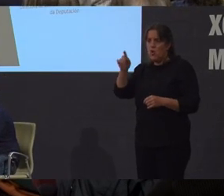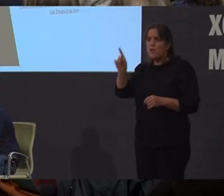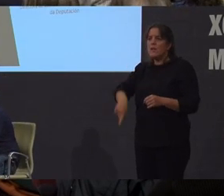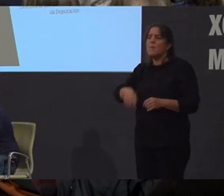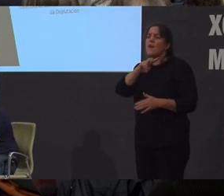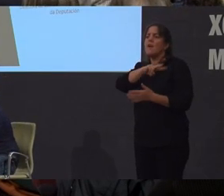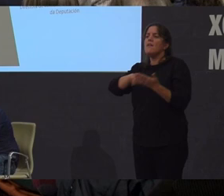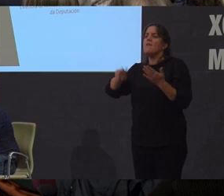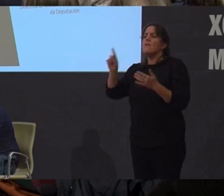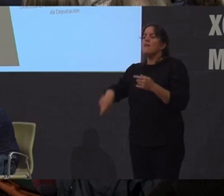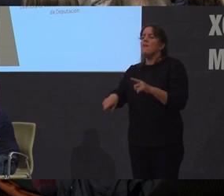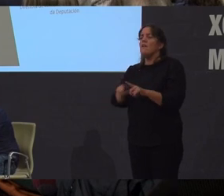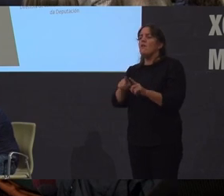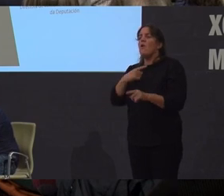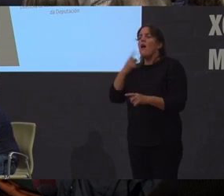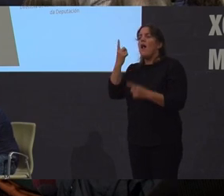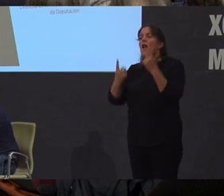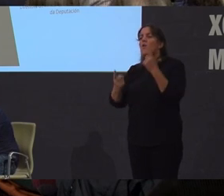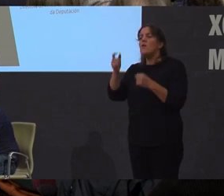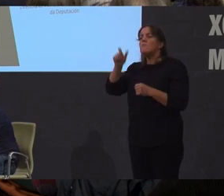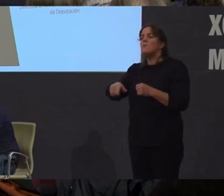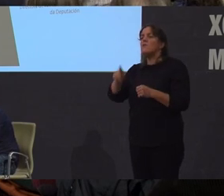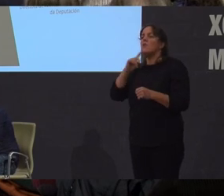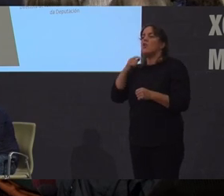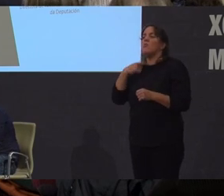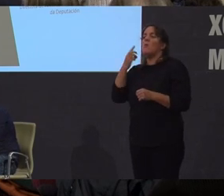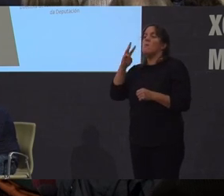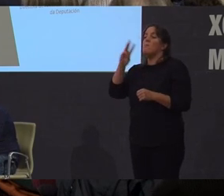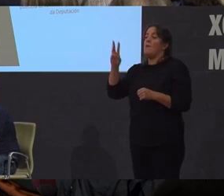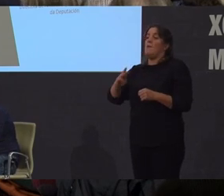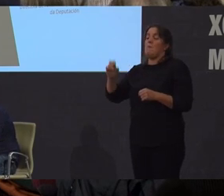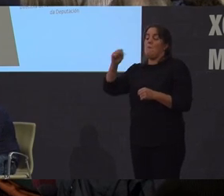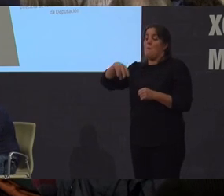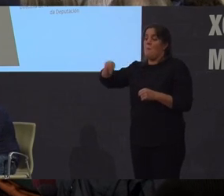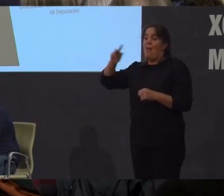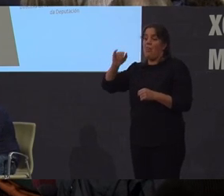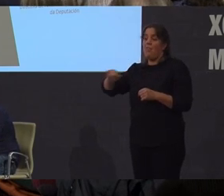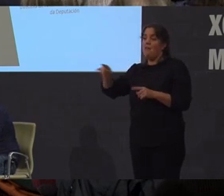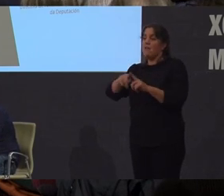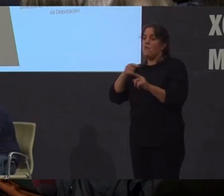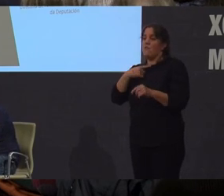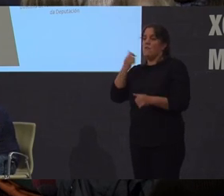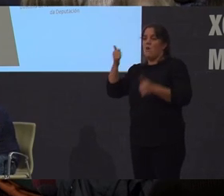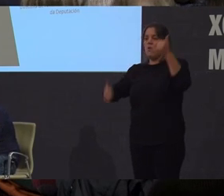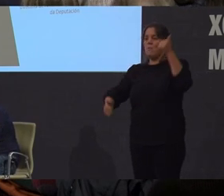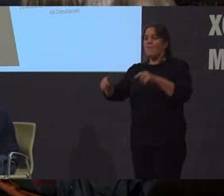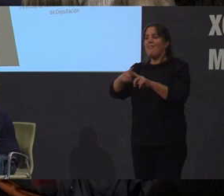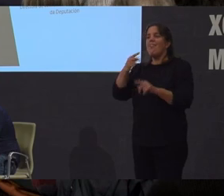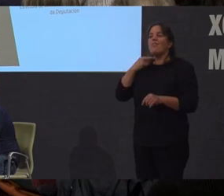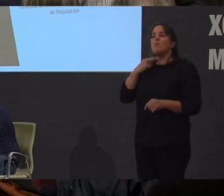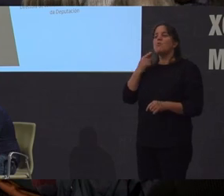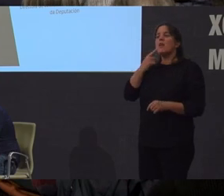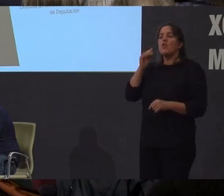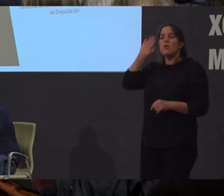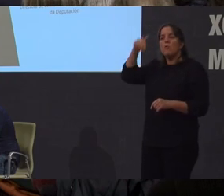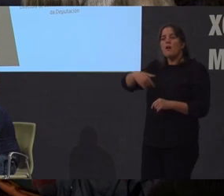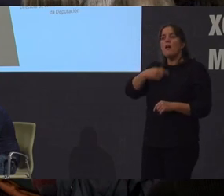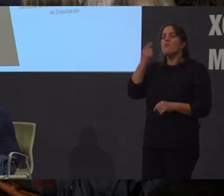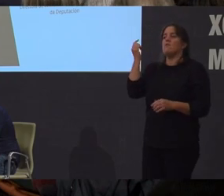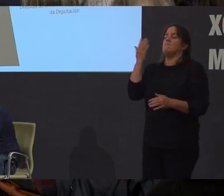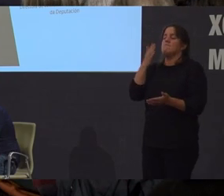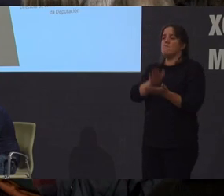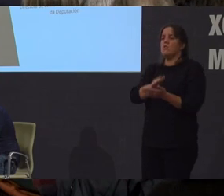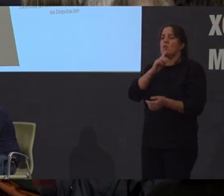galego ten como figura singular a Pedro Barrié de la Maza, que foi competidor directo do deputado republicano executado no 36